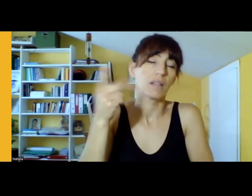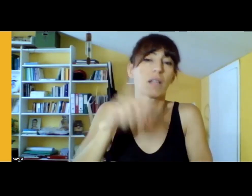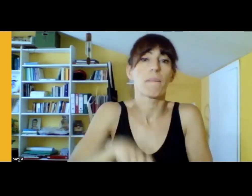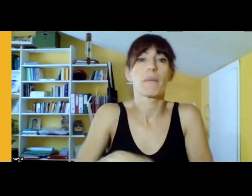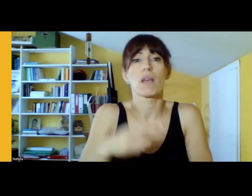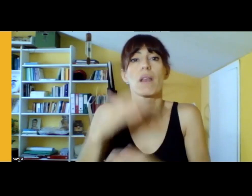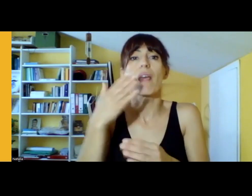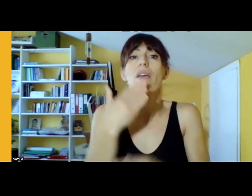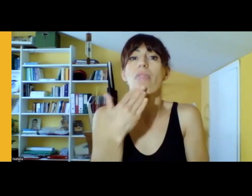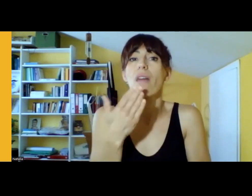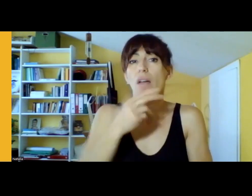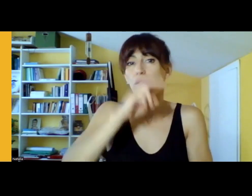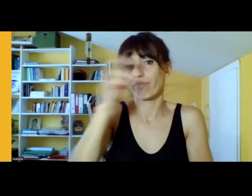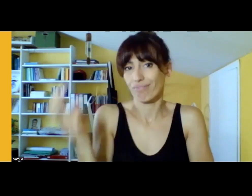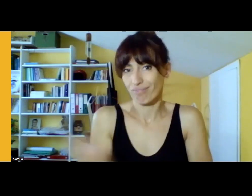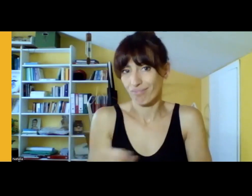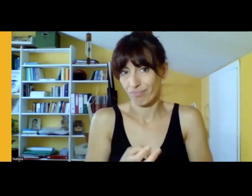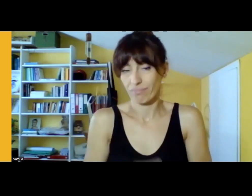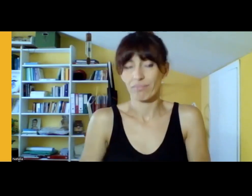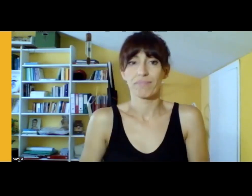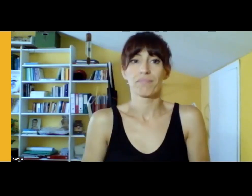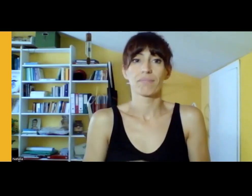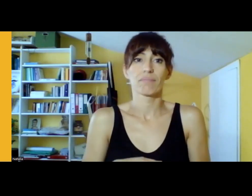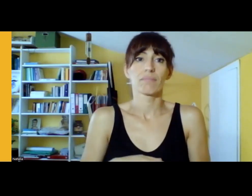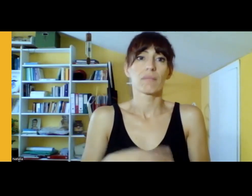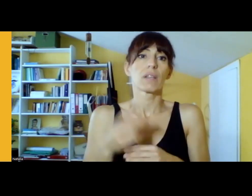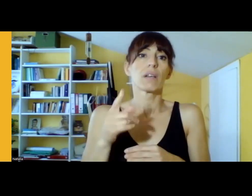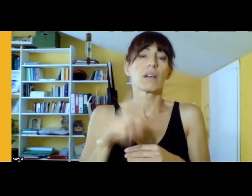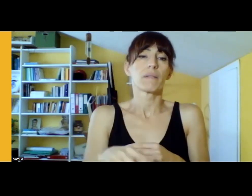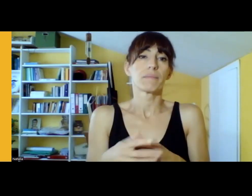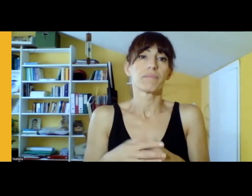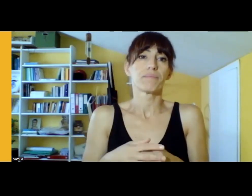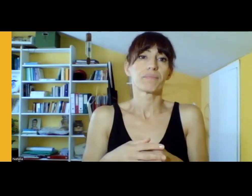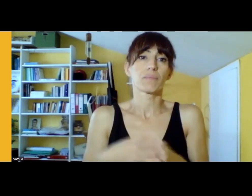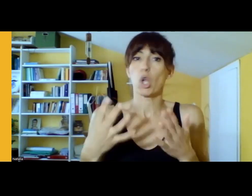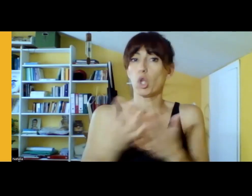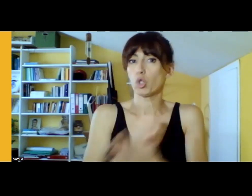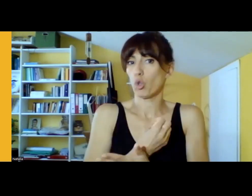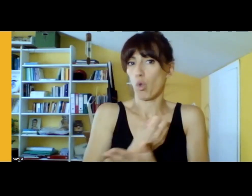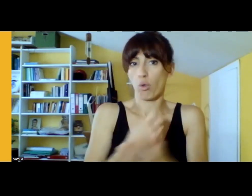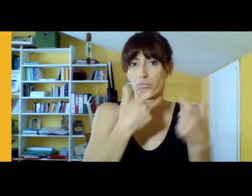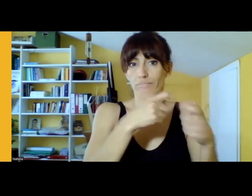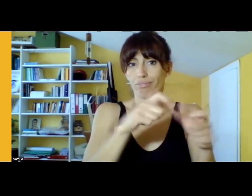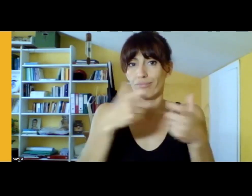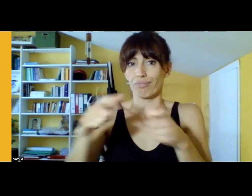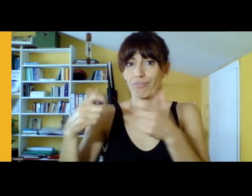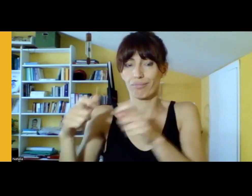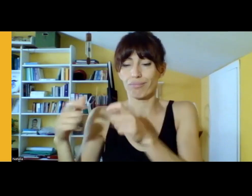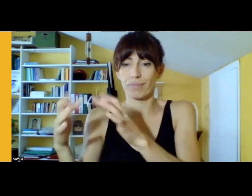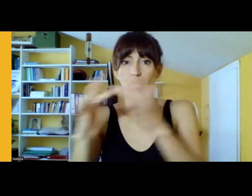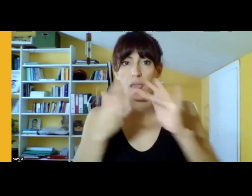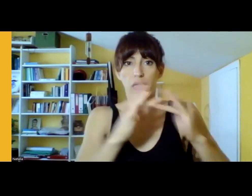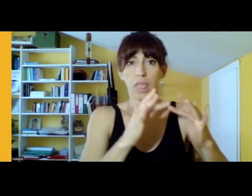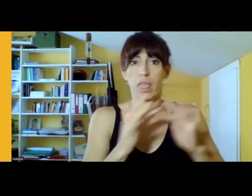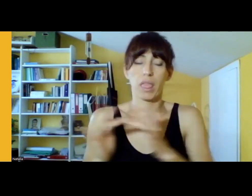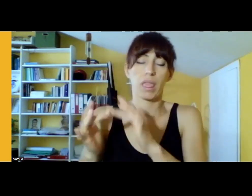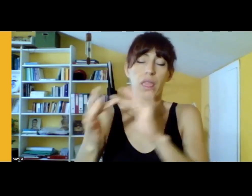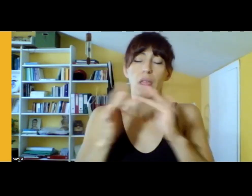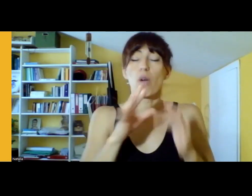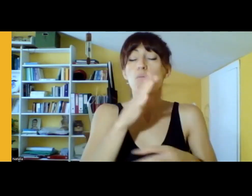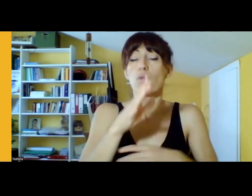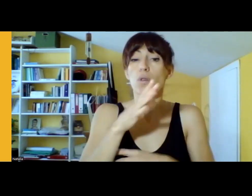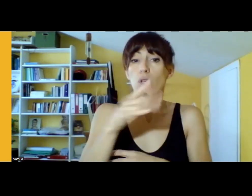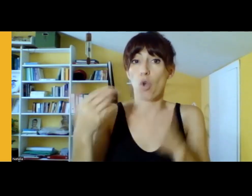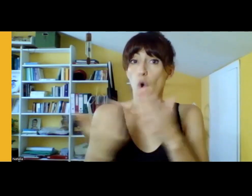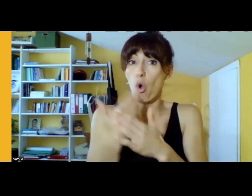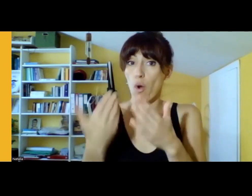etcétera, así como las interacciones entre todas estas categorías. Y por esto la jornada de hoy hemos invitado